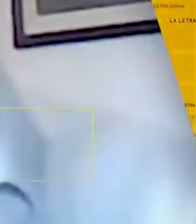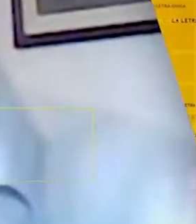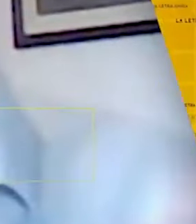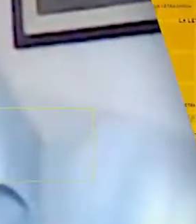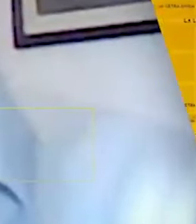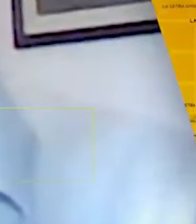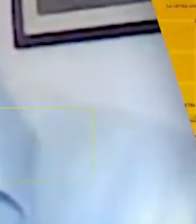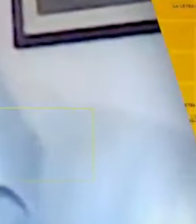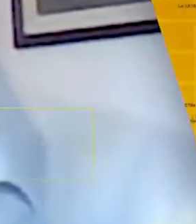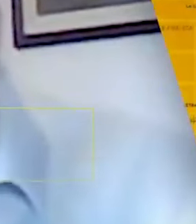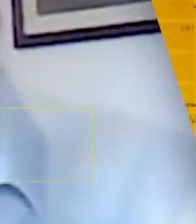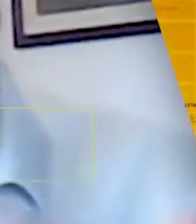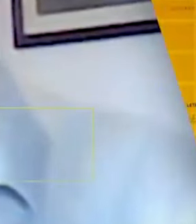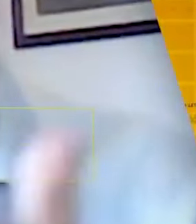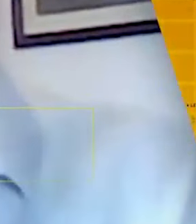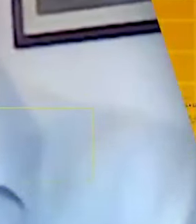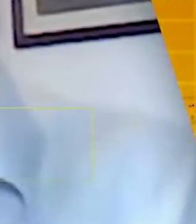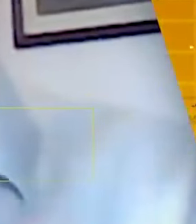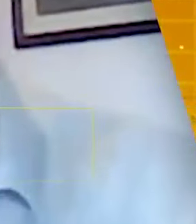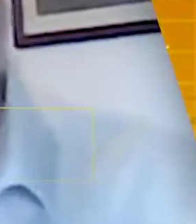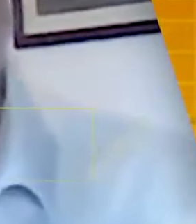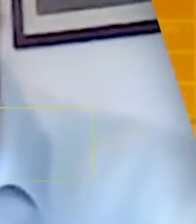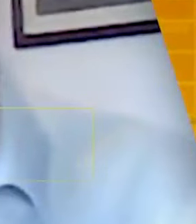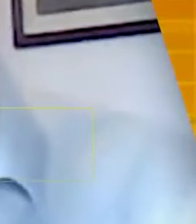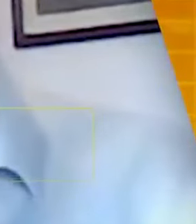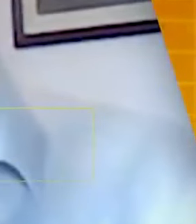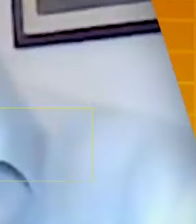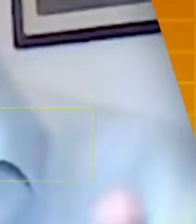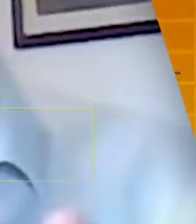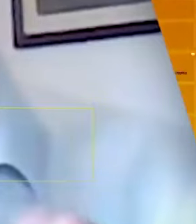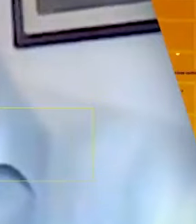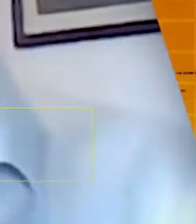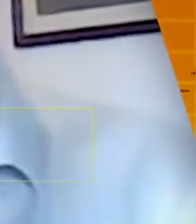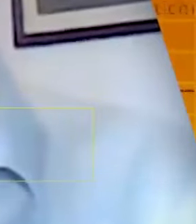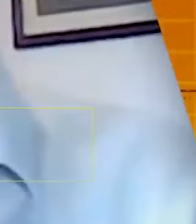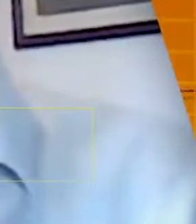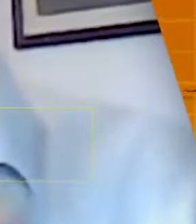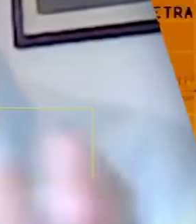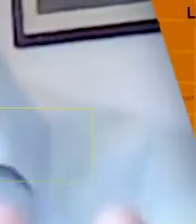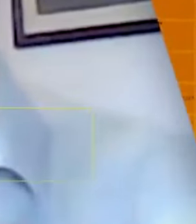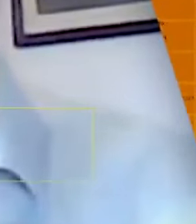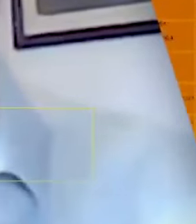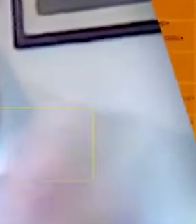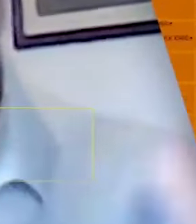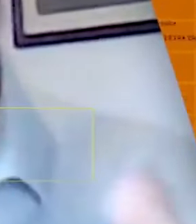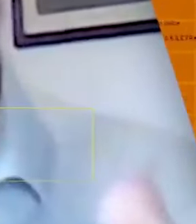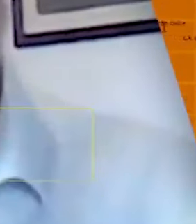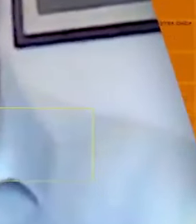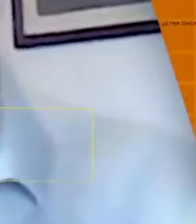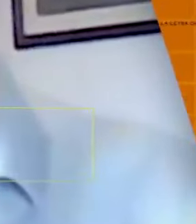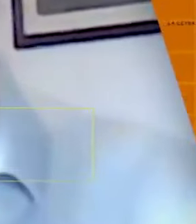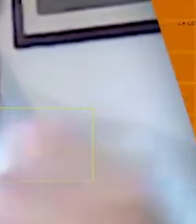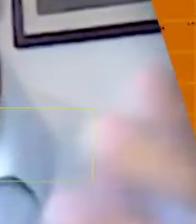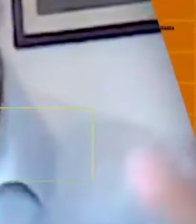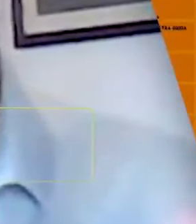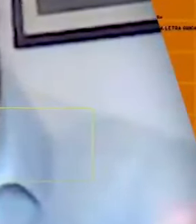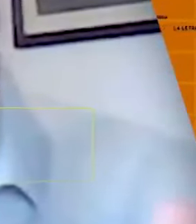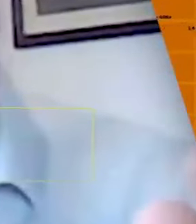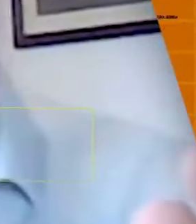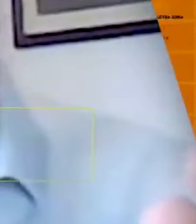comillas poco importa porque estamos hablando de vida y de muerte el hecho de que el cambio sea pequeño o que la tasa